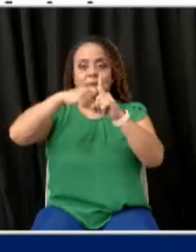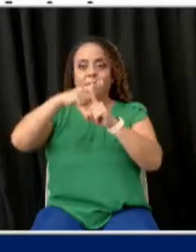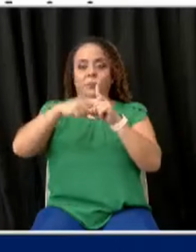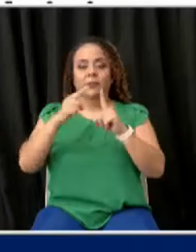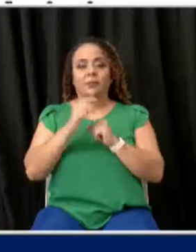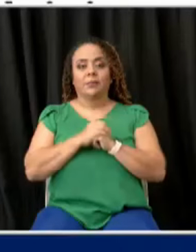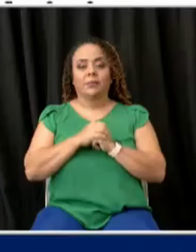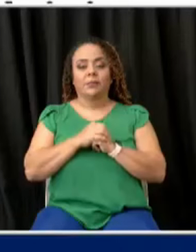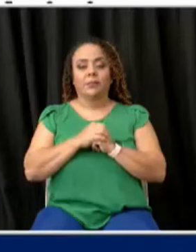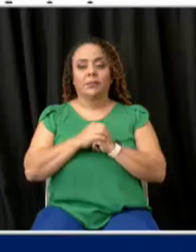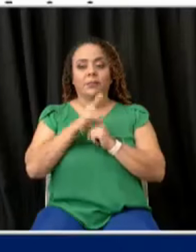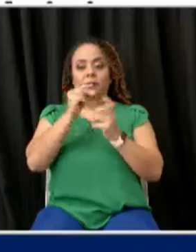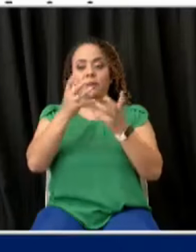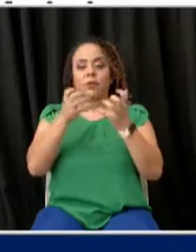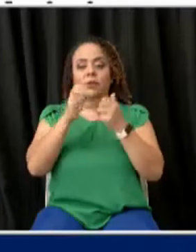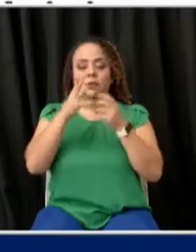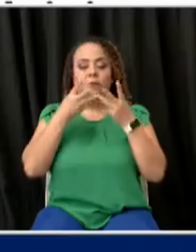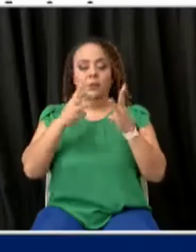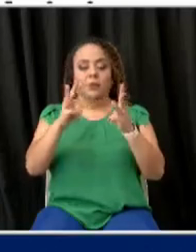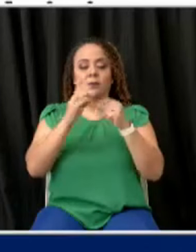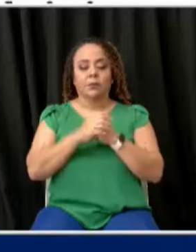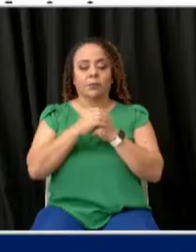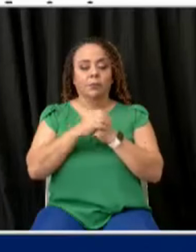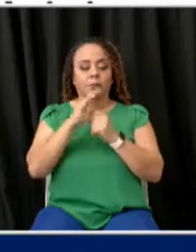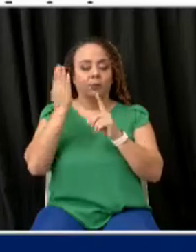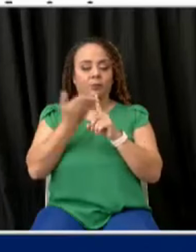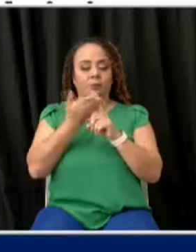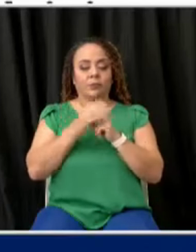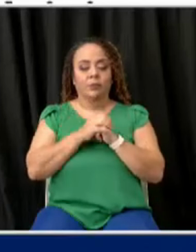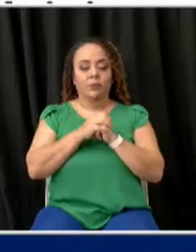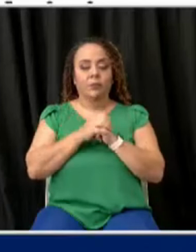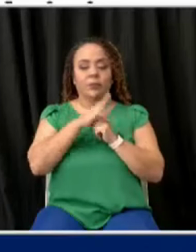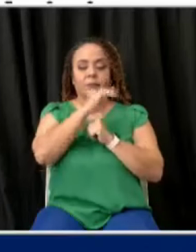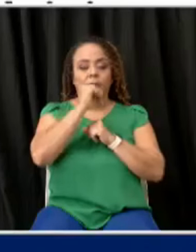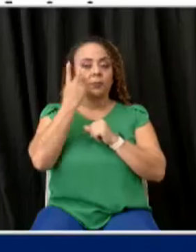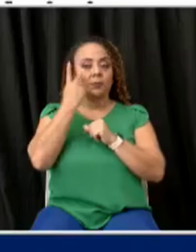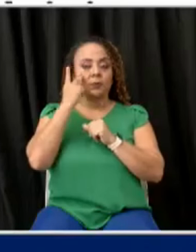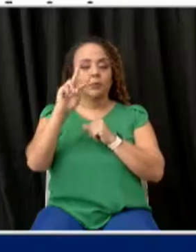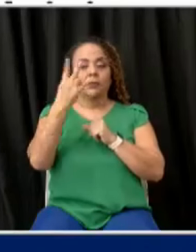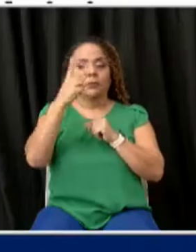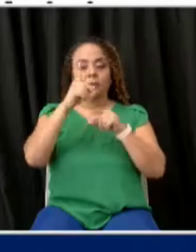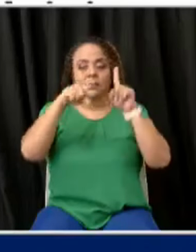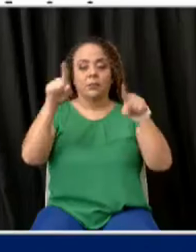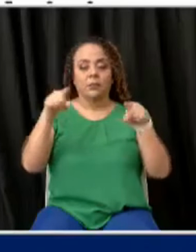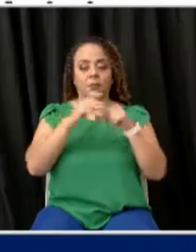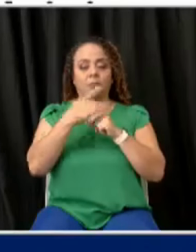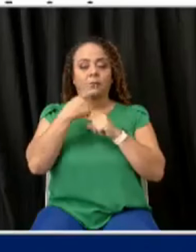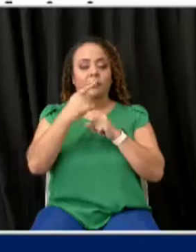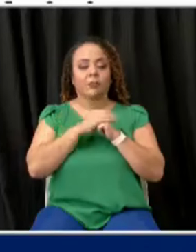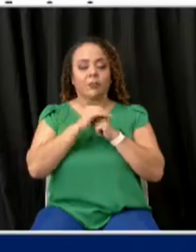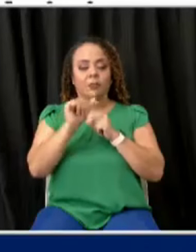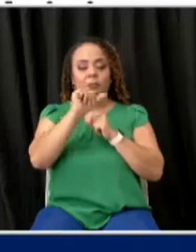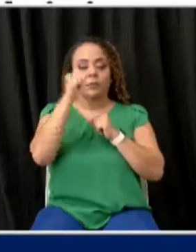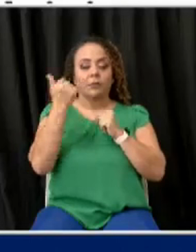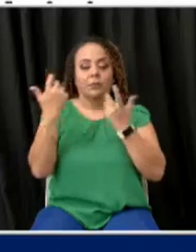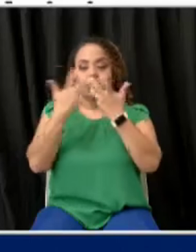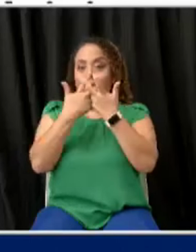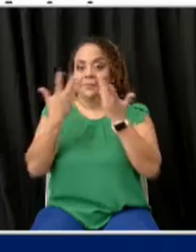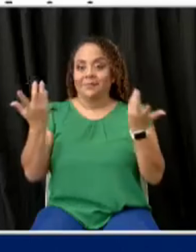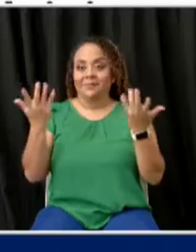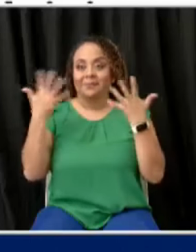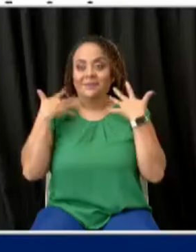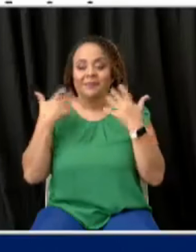que sus mecanismos lo golpeen, lo maltraten. Y vean la segunda gráfica, esa punta dice también días de aclimatación. En